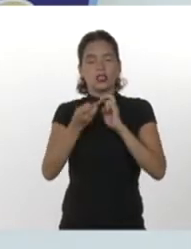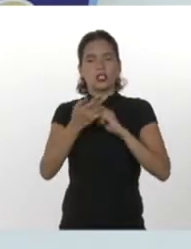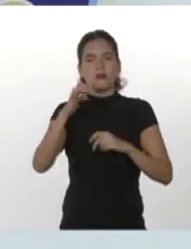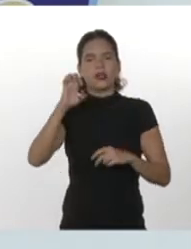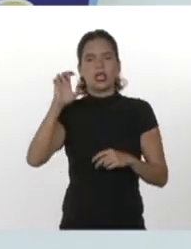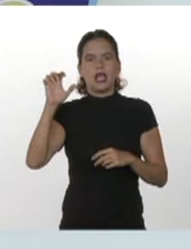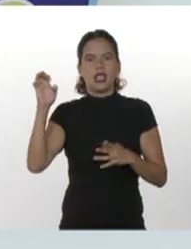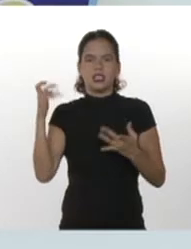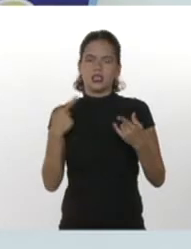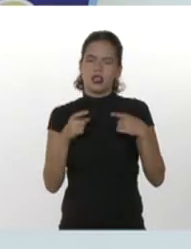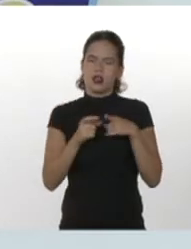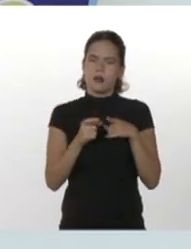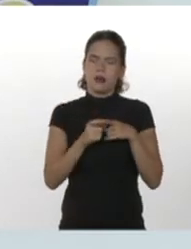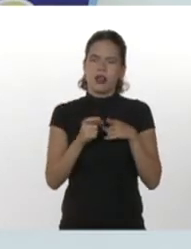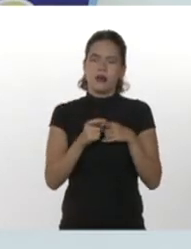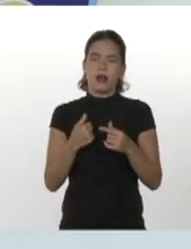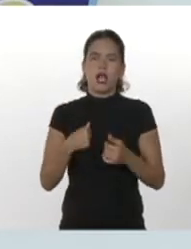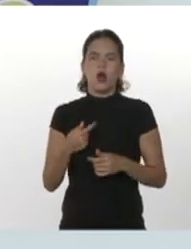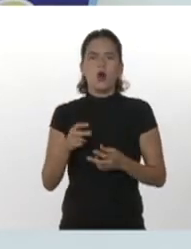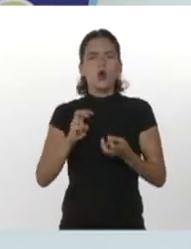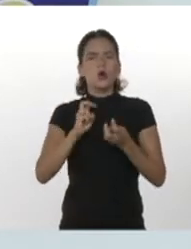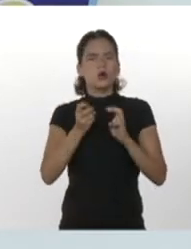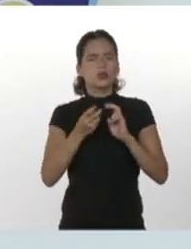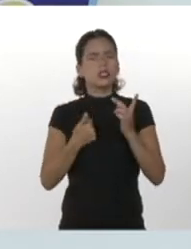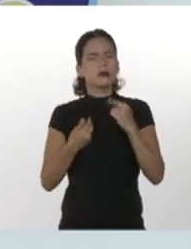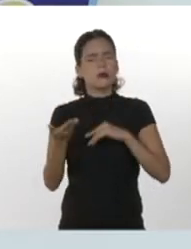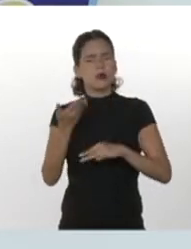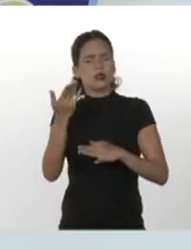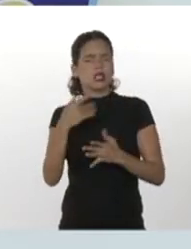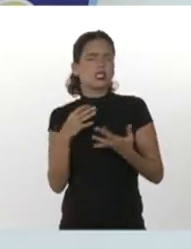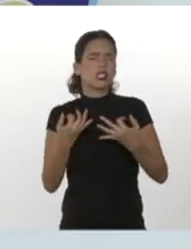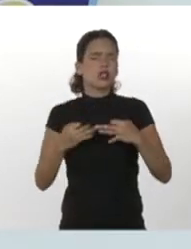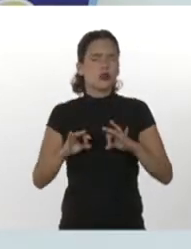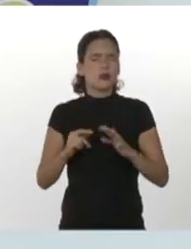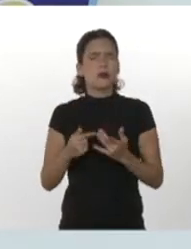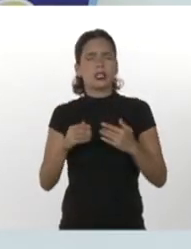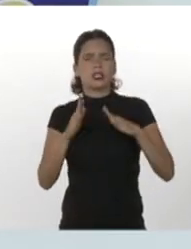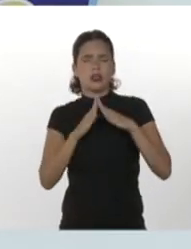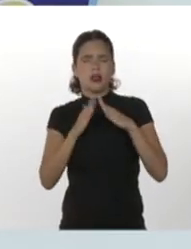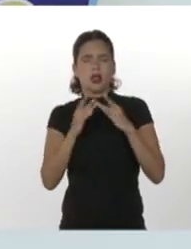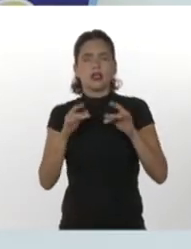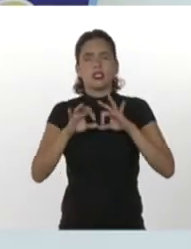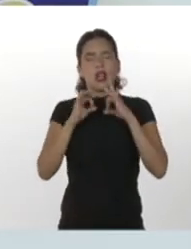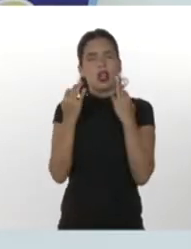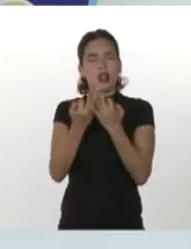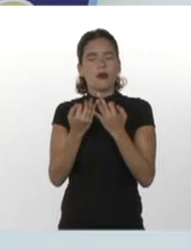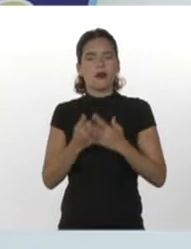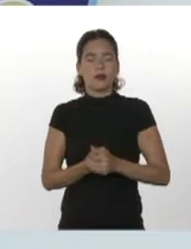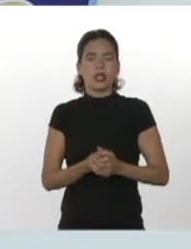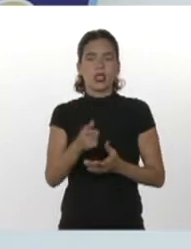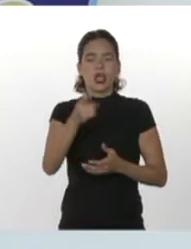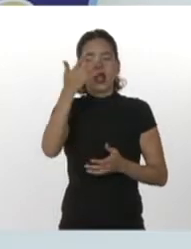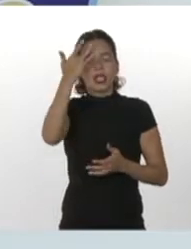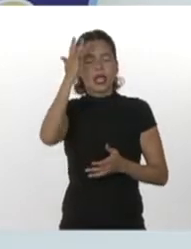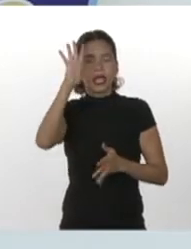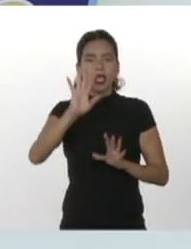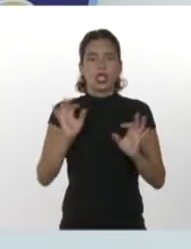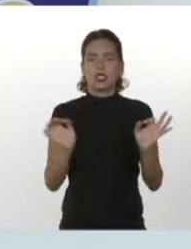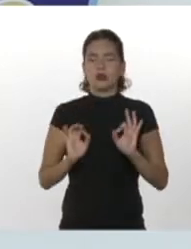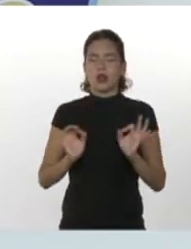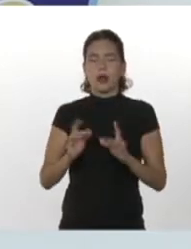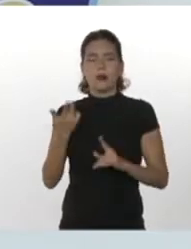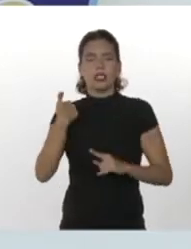letras y las palabras. Un tema bien importante que por lo general en casa la familia considera que esto